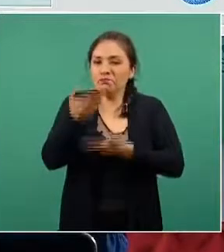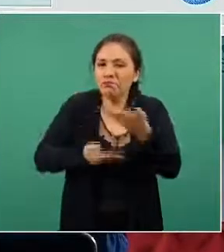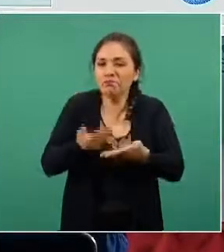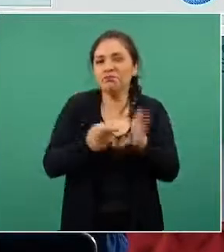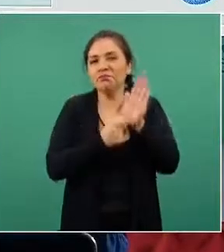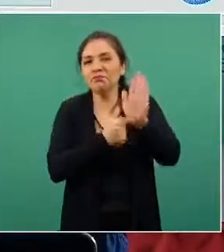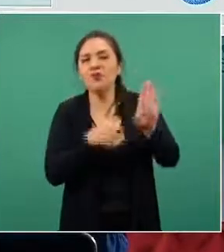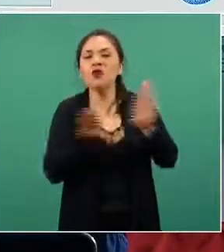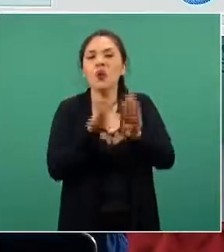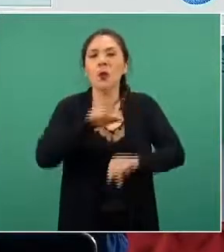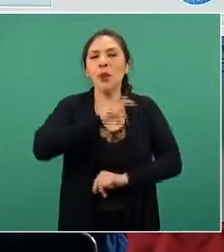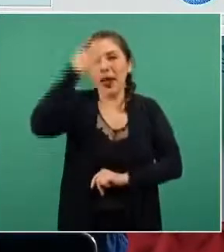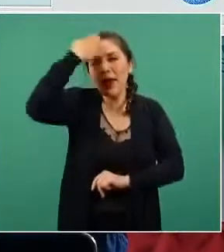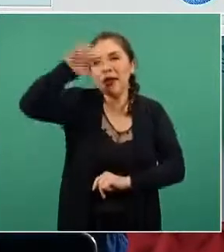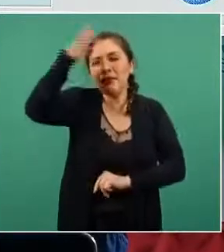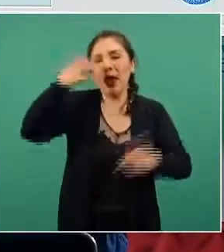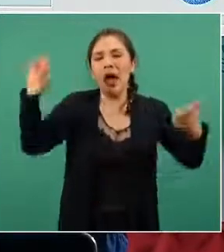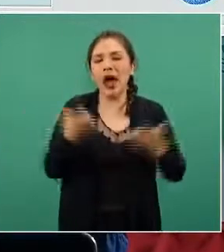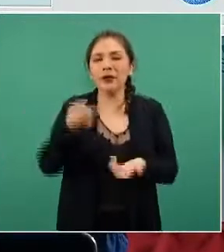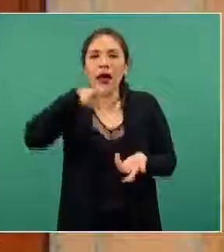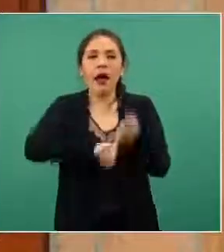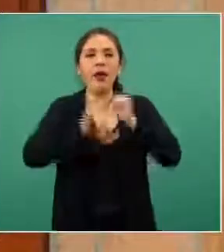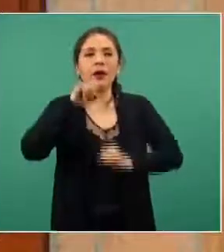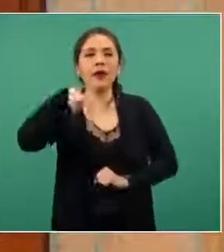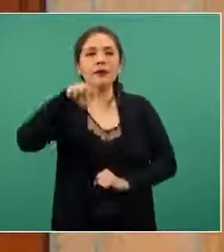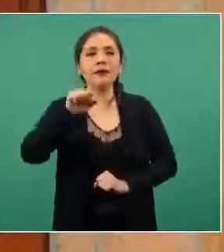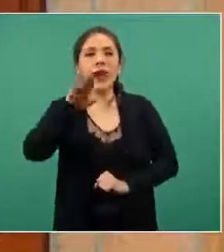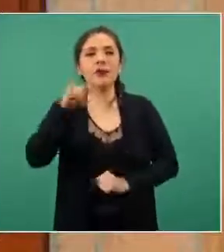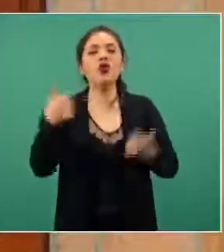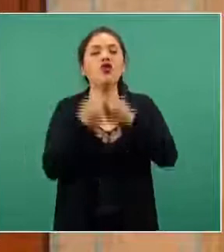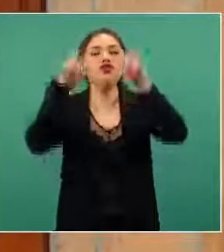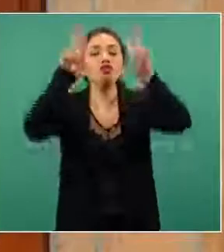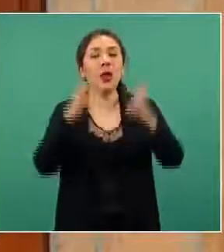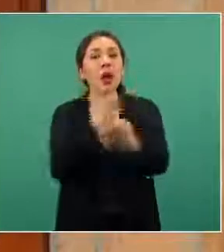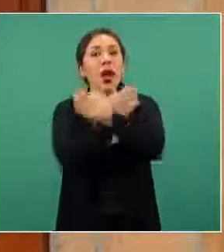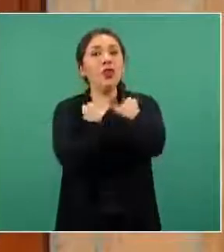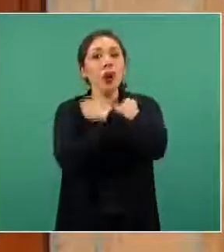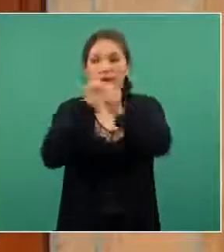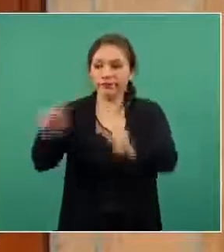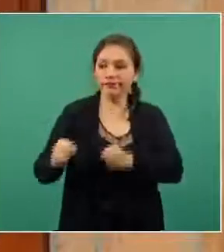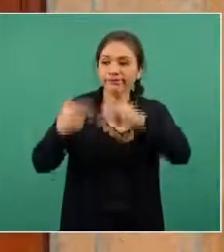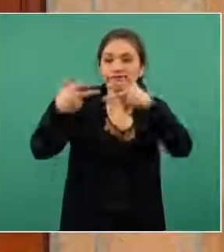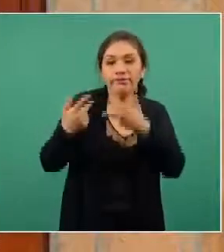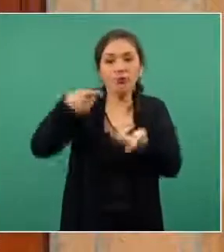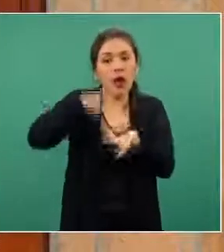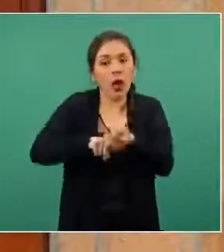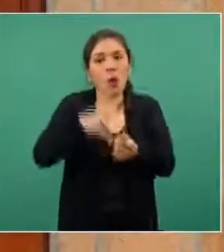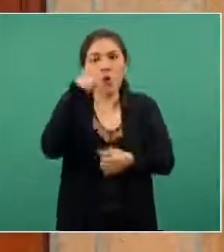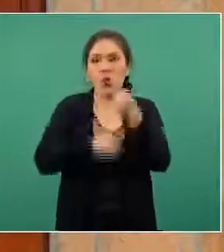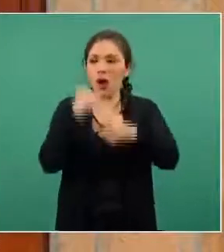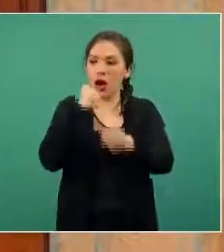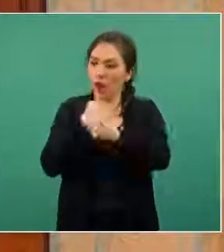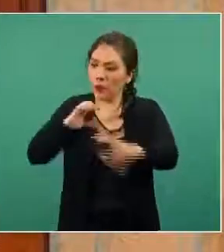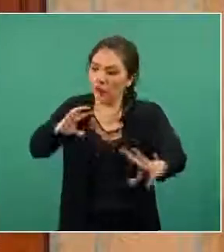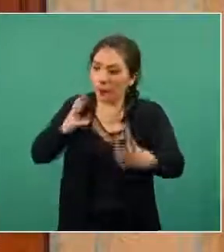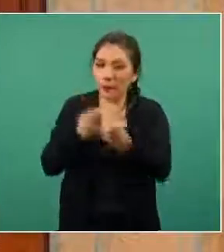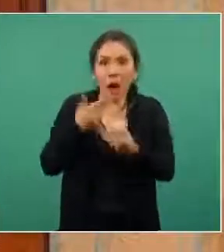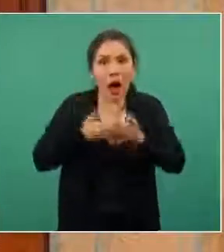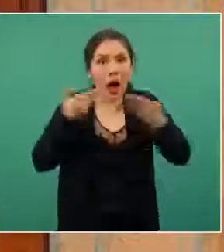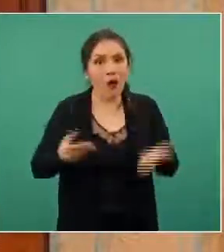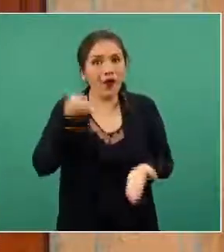la experiencia que ha tenido el INSABI en este tema de educación a distancia durante todo el año pasado y